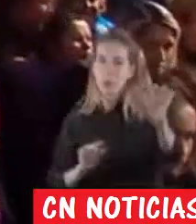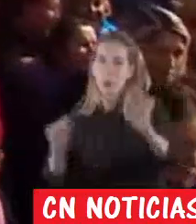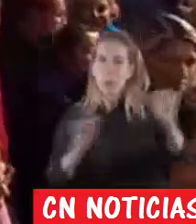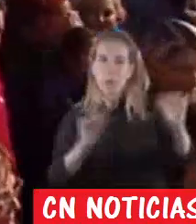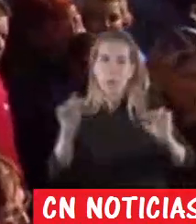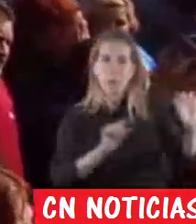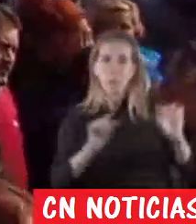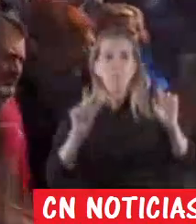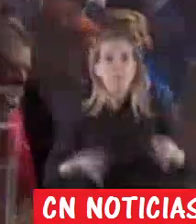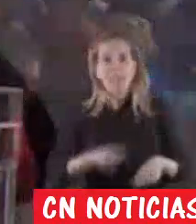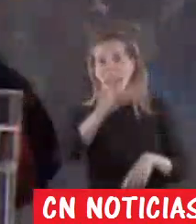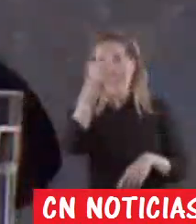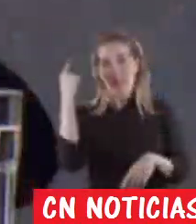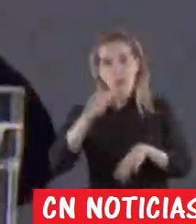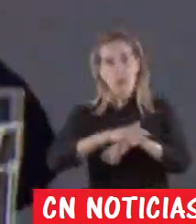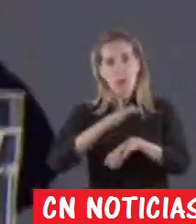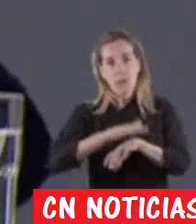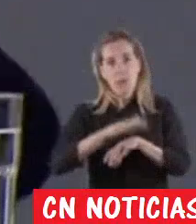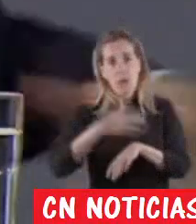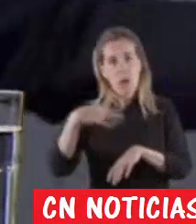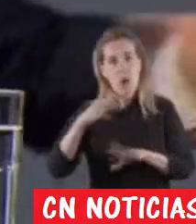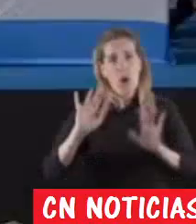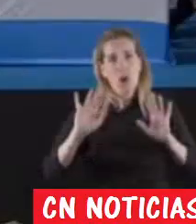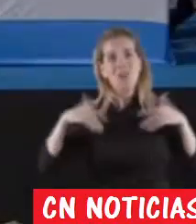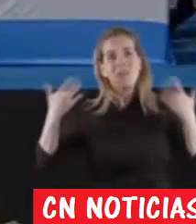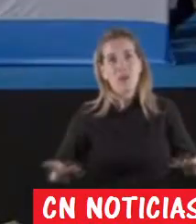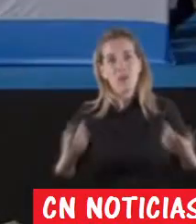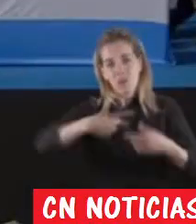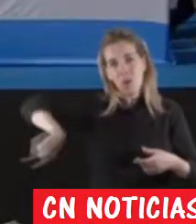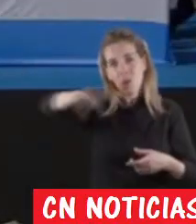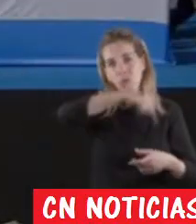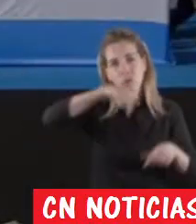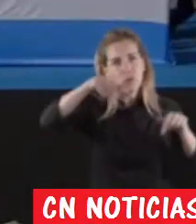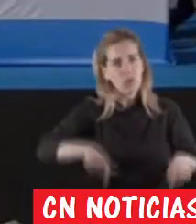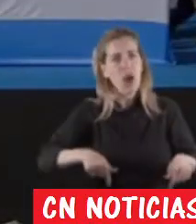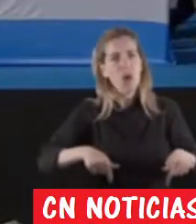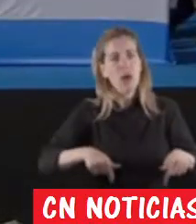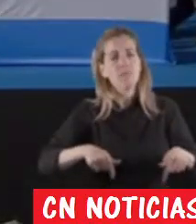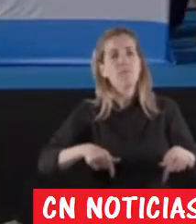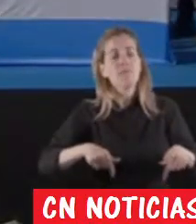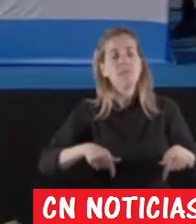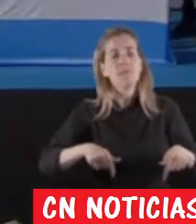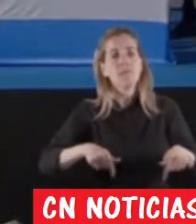es responsabilidad del Estado. Por eso nosotros estamos asumiendo